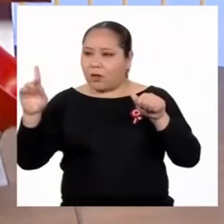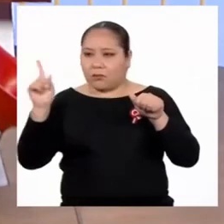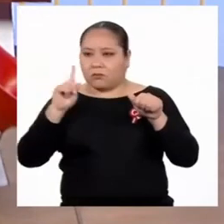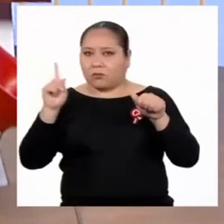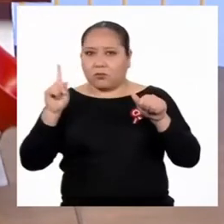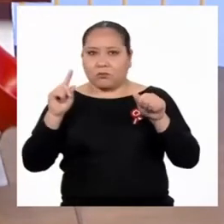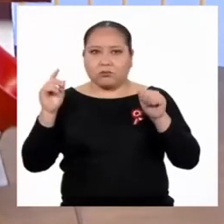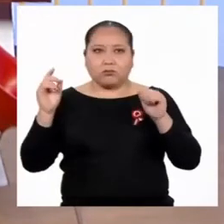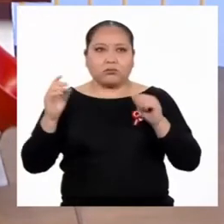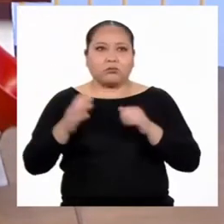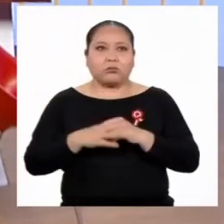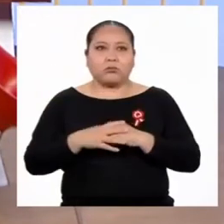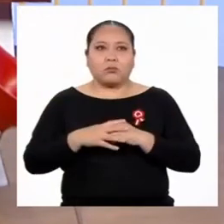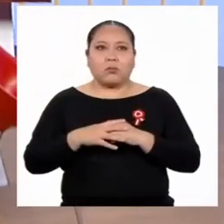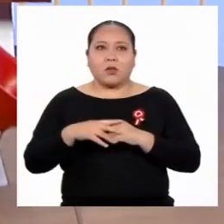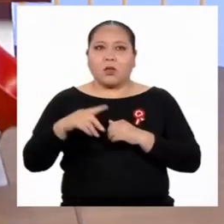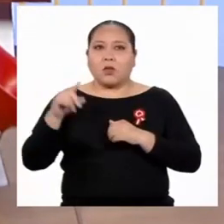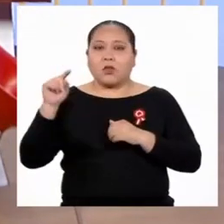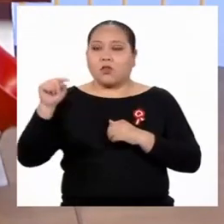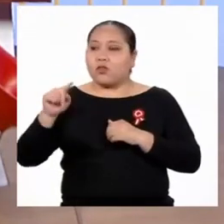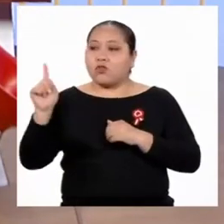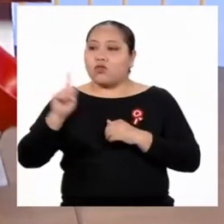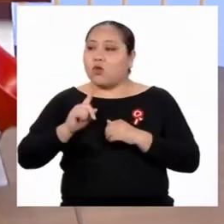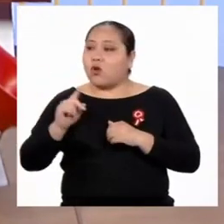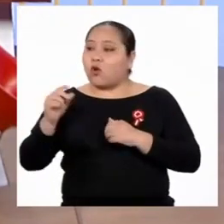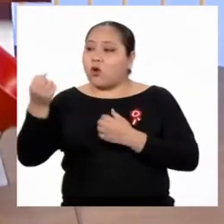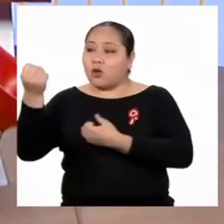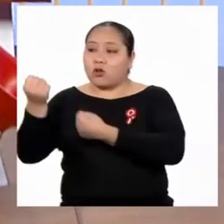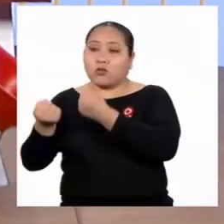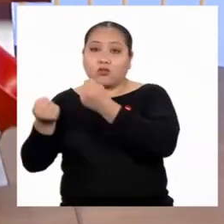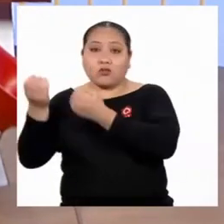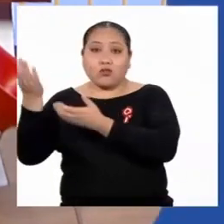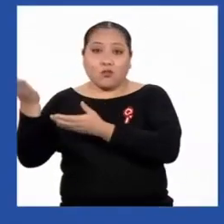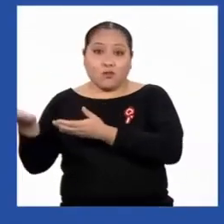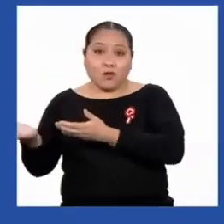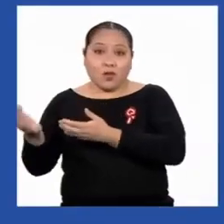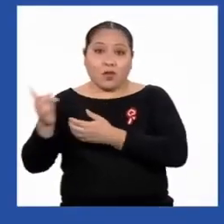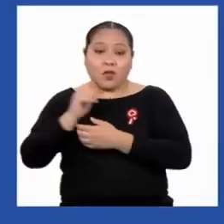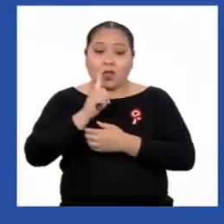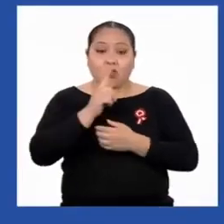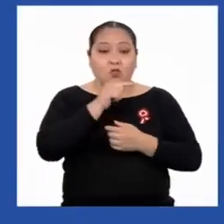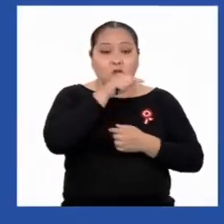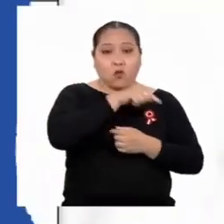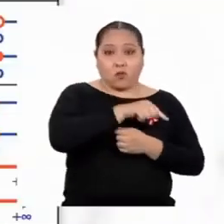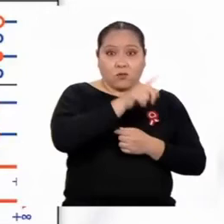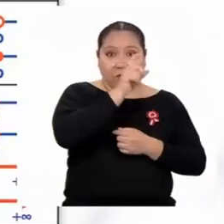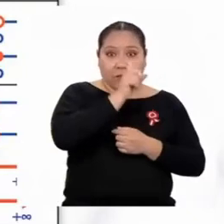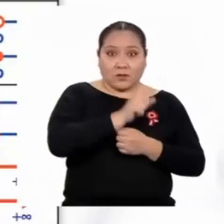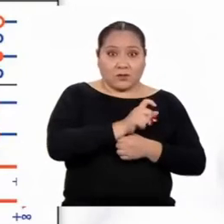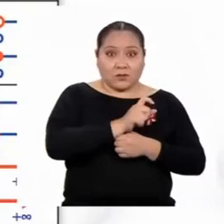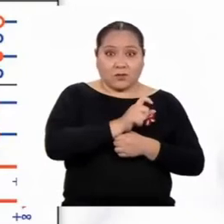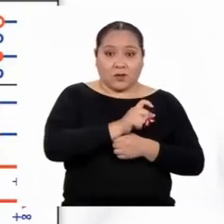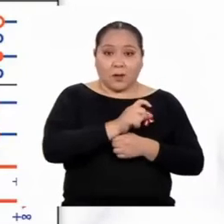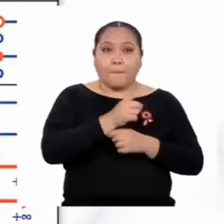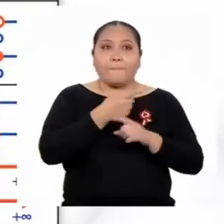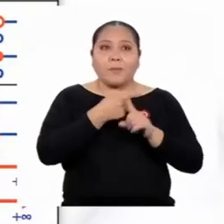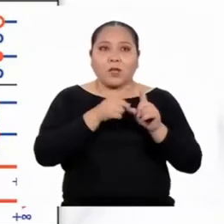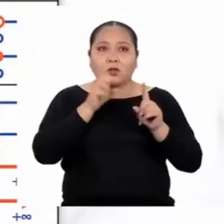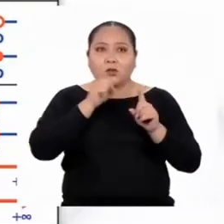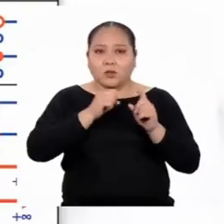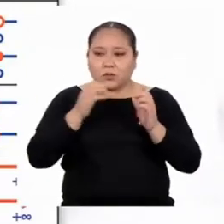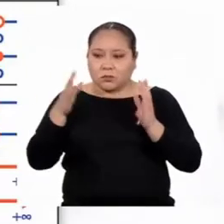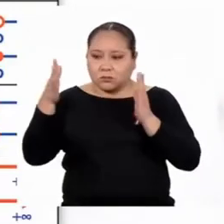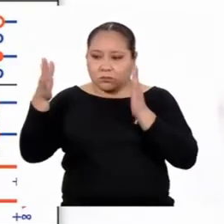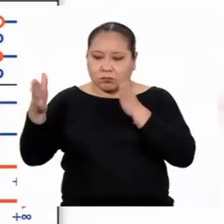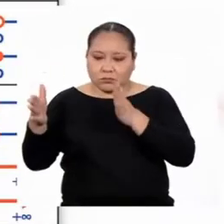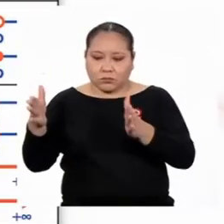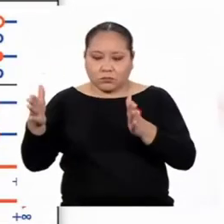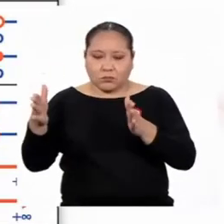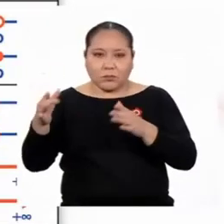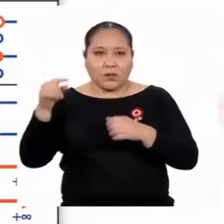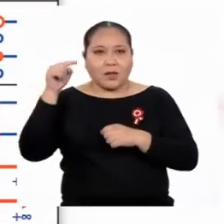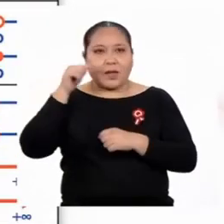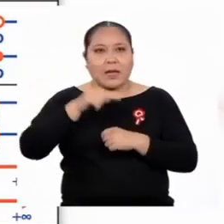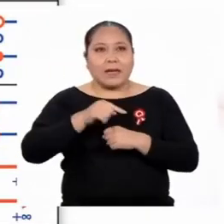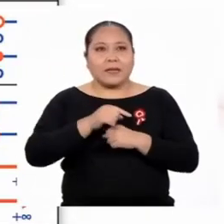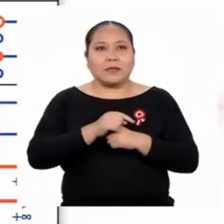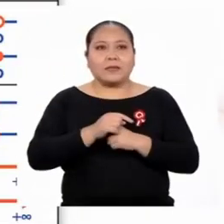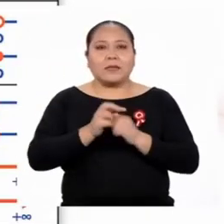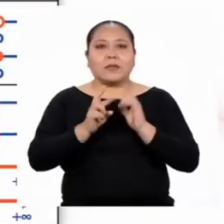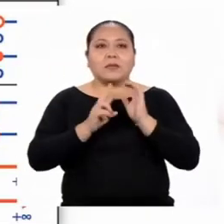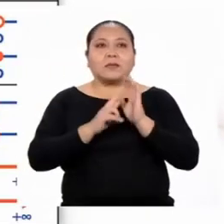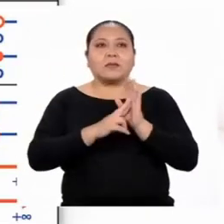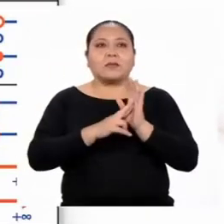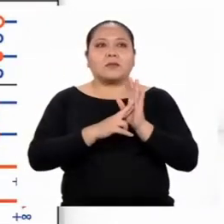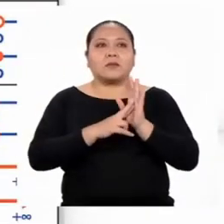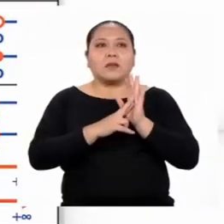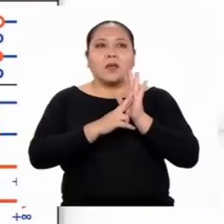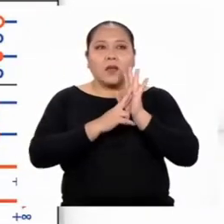el chofer ni yo, pero sí todas las personas entre nosotros. ¡Excelente! Este intervalo se simboliza